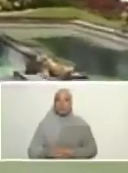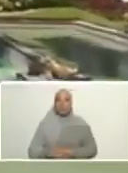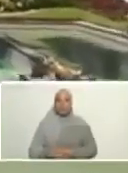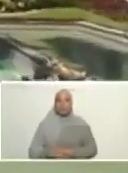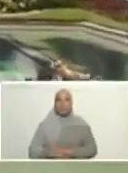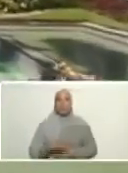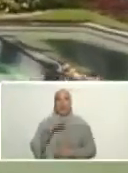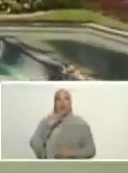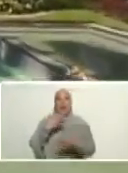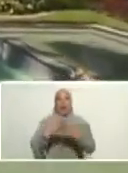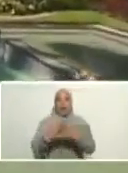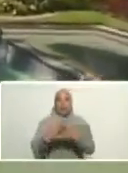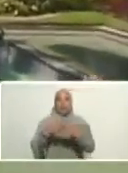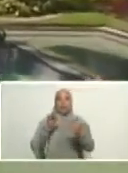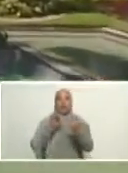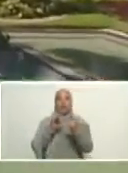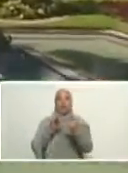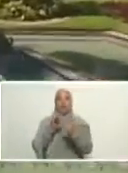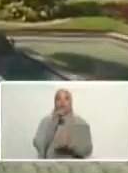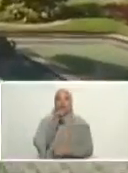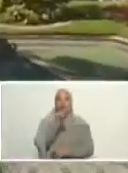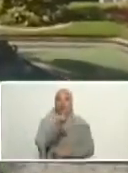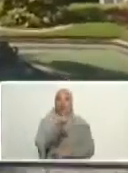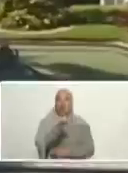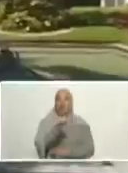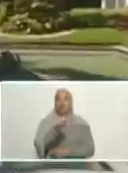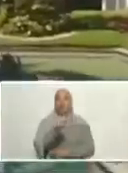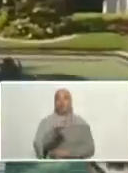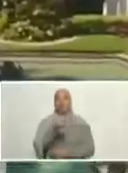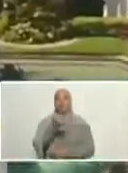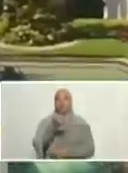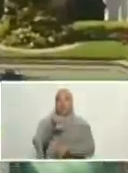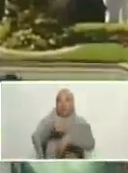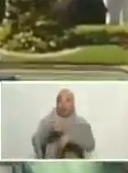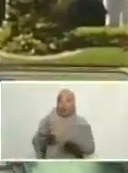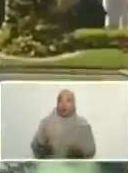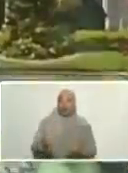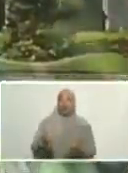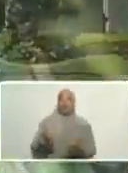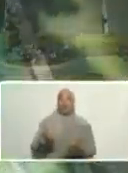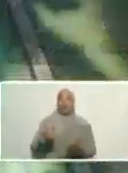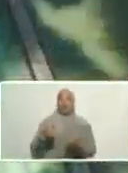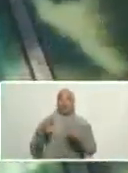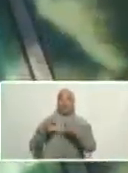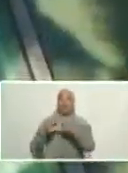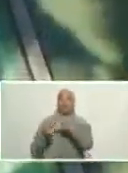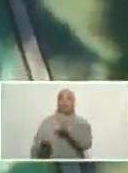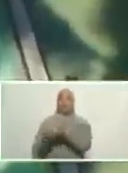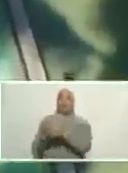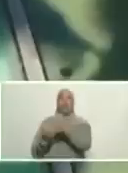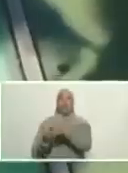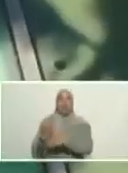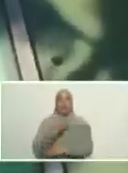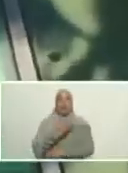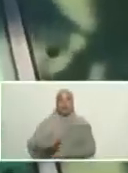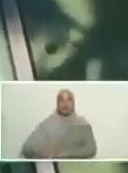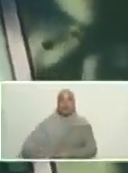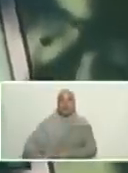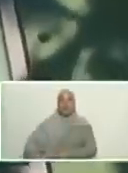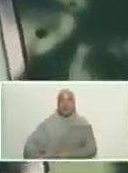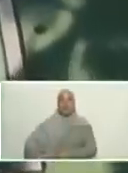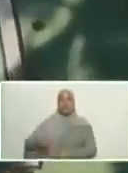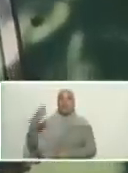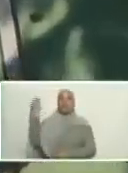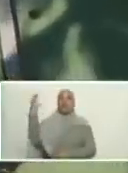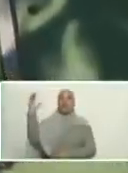Sí, muchísimas gracias por el contacto que establecemos a esta hora desde el Palacio de Miraflores, donde llega el presidente de la